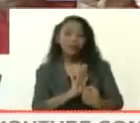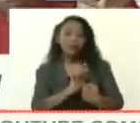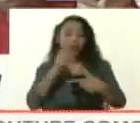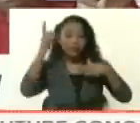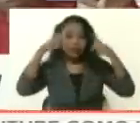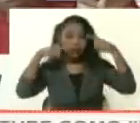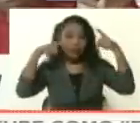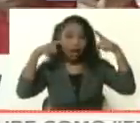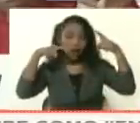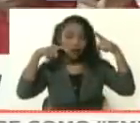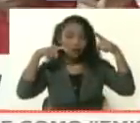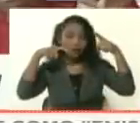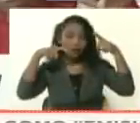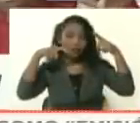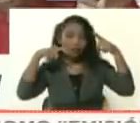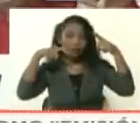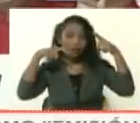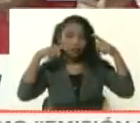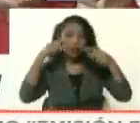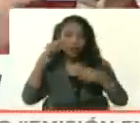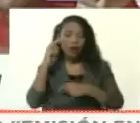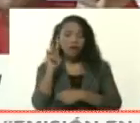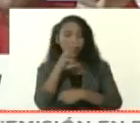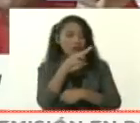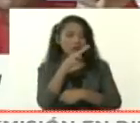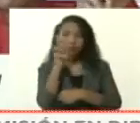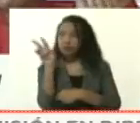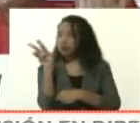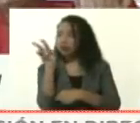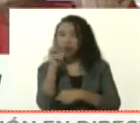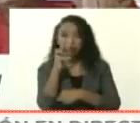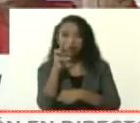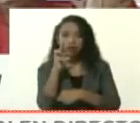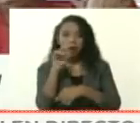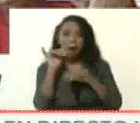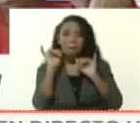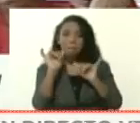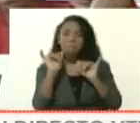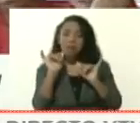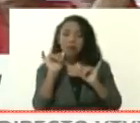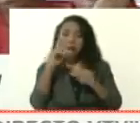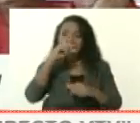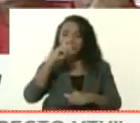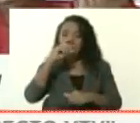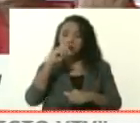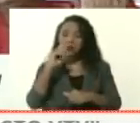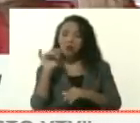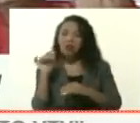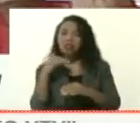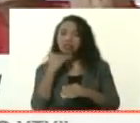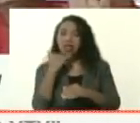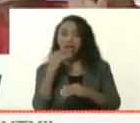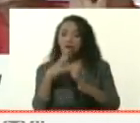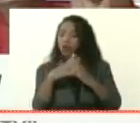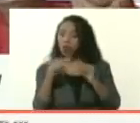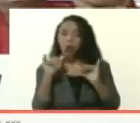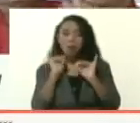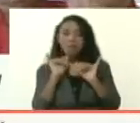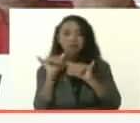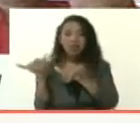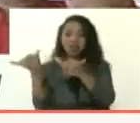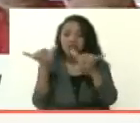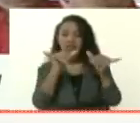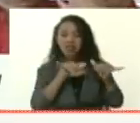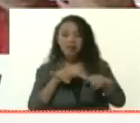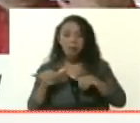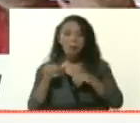Chávez, volteábamos hacia los lados y casi todos éramos de la misma edad. Casi todos. Había algunos